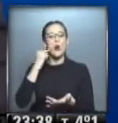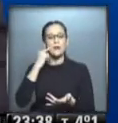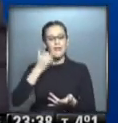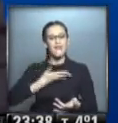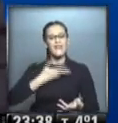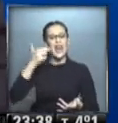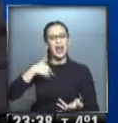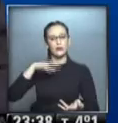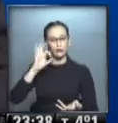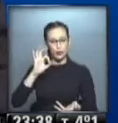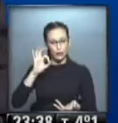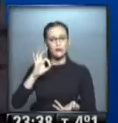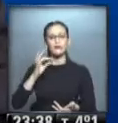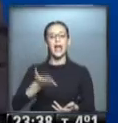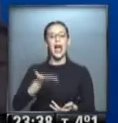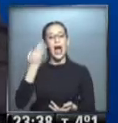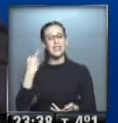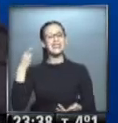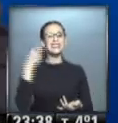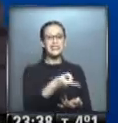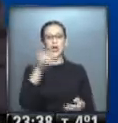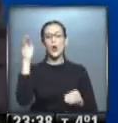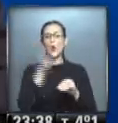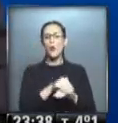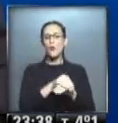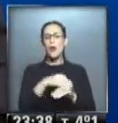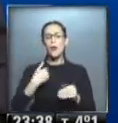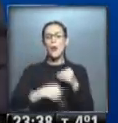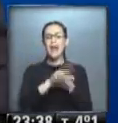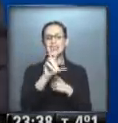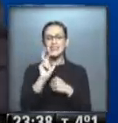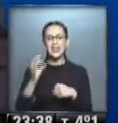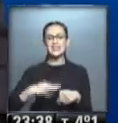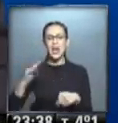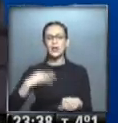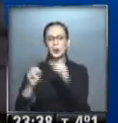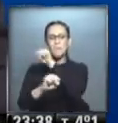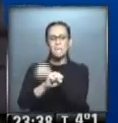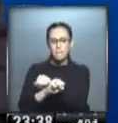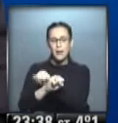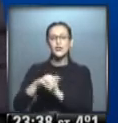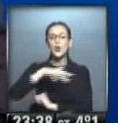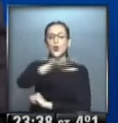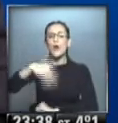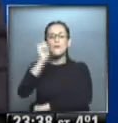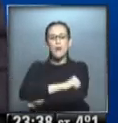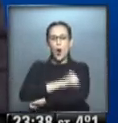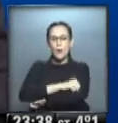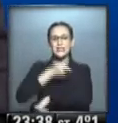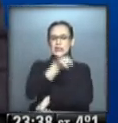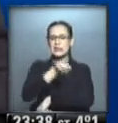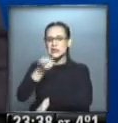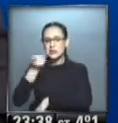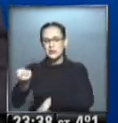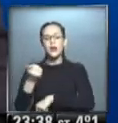hombre que fue culpado y condenado a 30 años de prisión por lo que se conoció como la masacre de Pompeya. Gracias a una